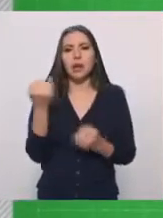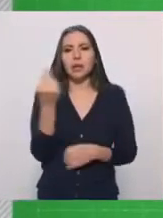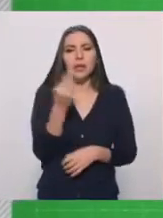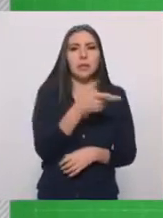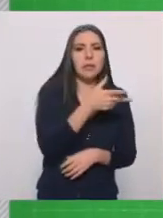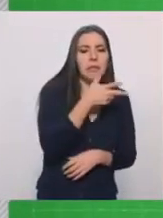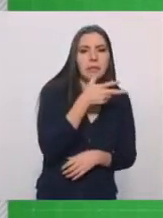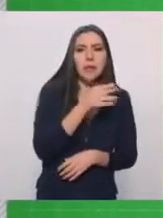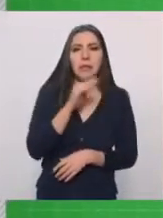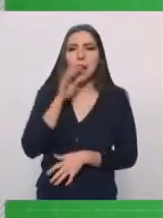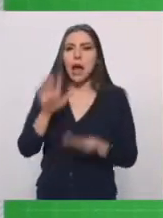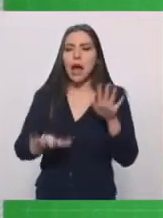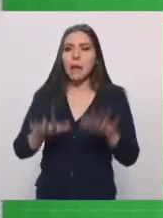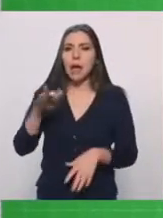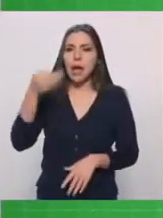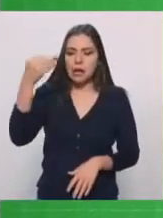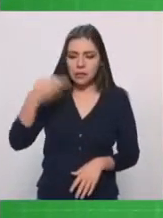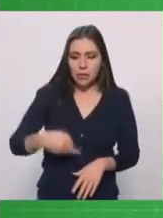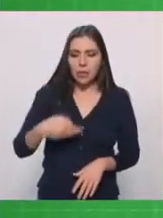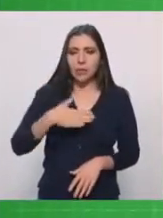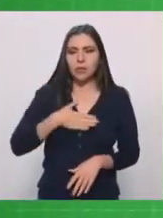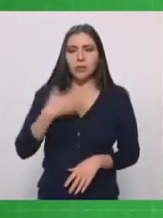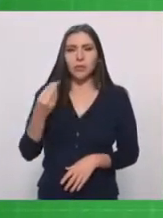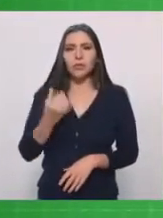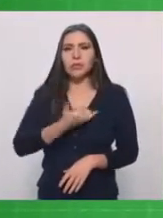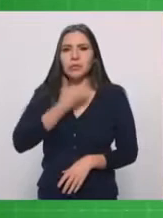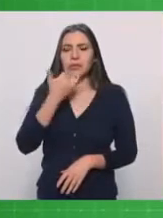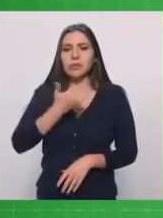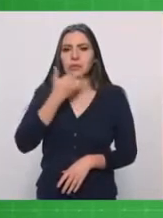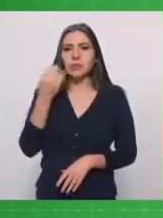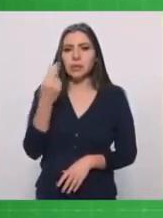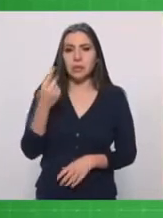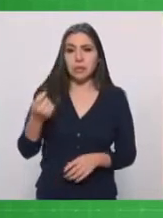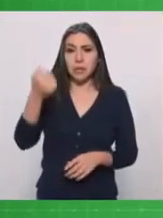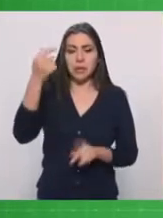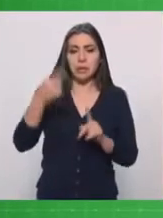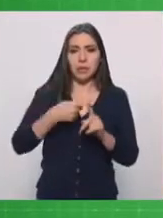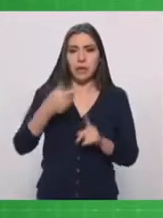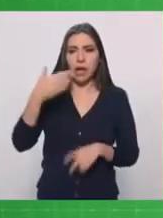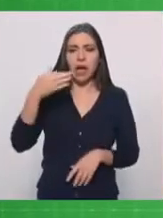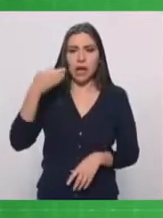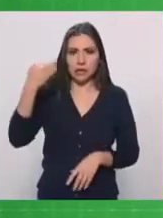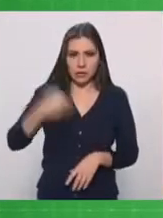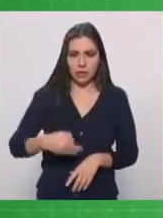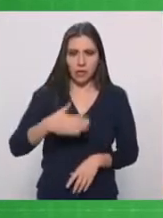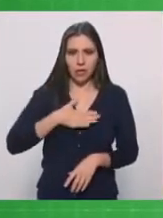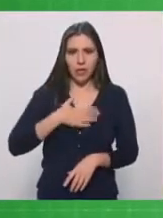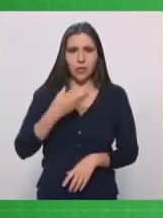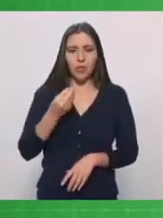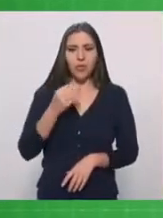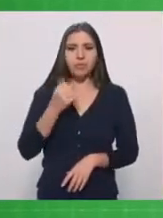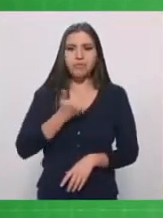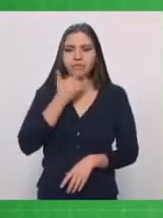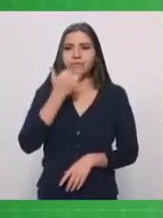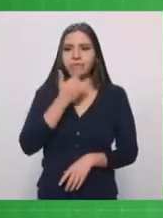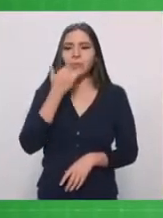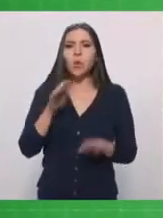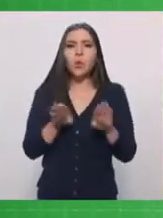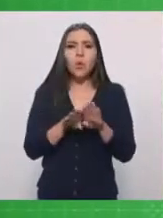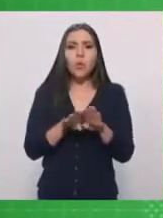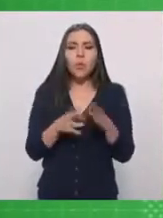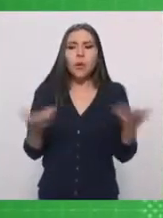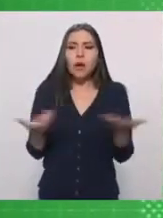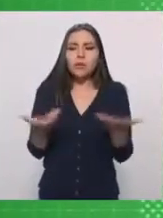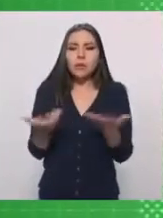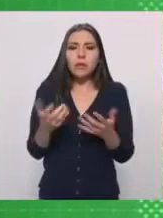esa reflexión, primero del reconocimiento, pero también no solamente de reconocer, sino saber cómo trabajar para mejorarlo.